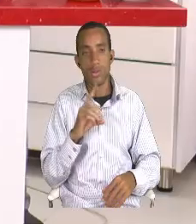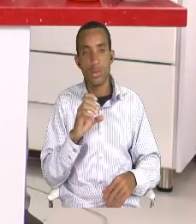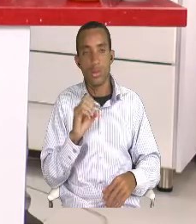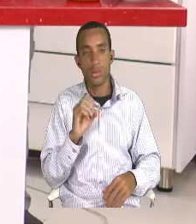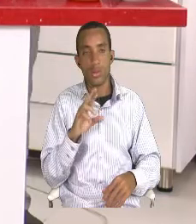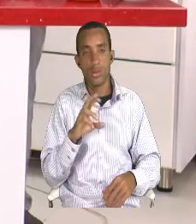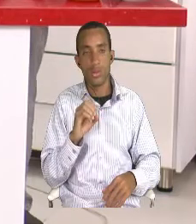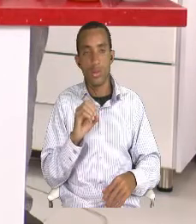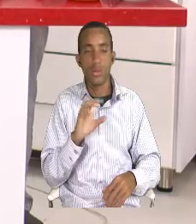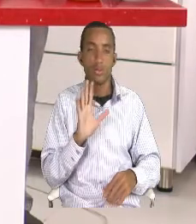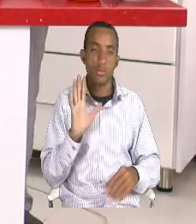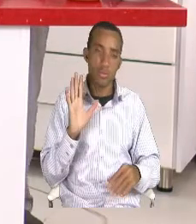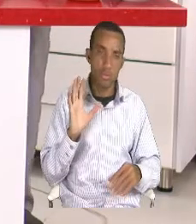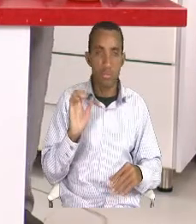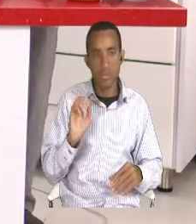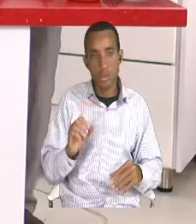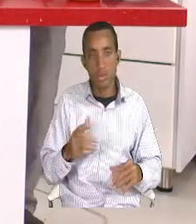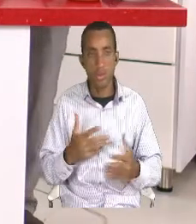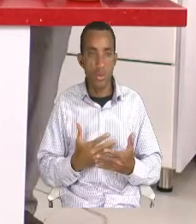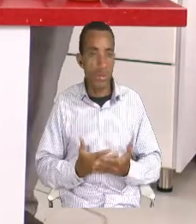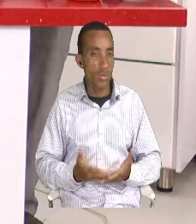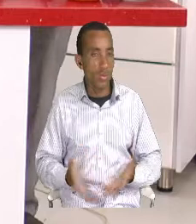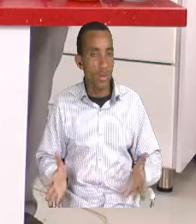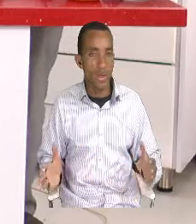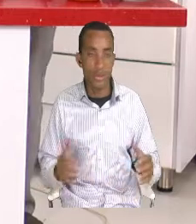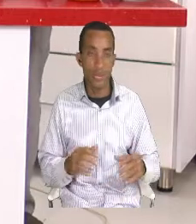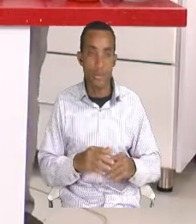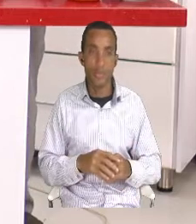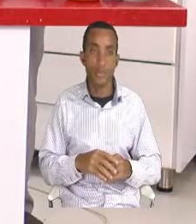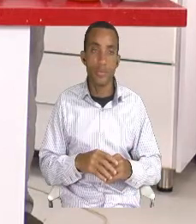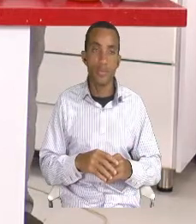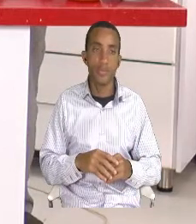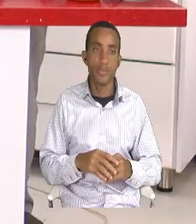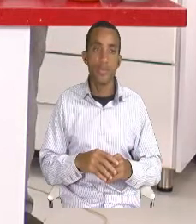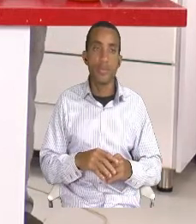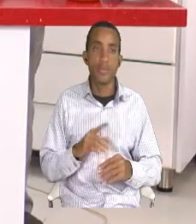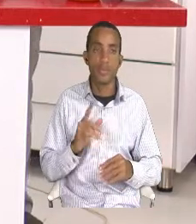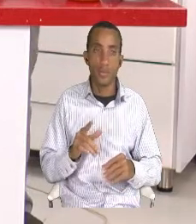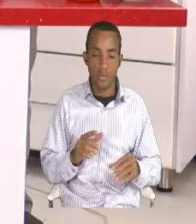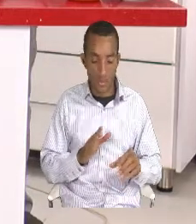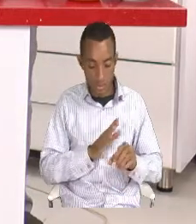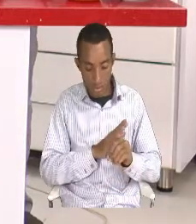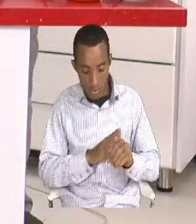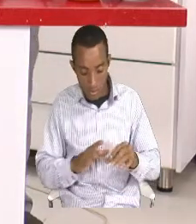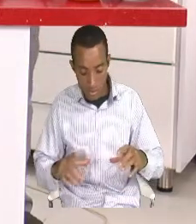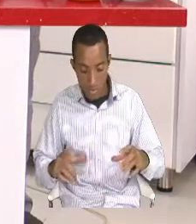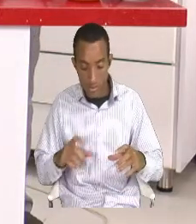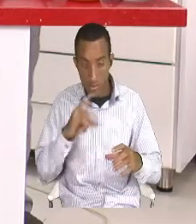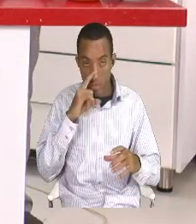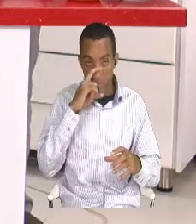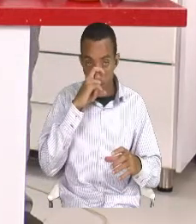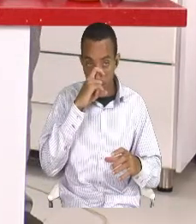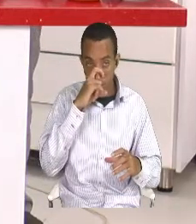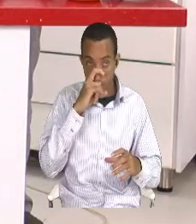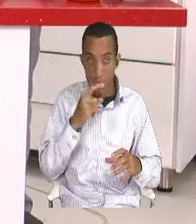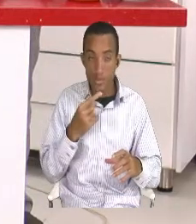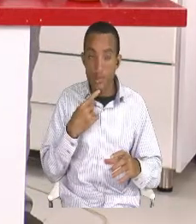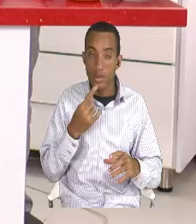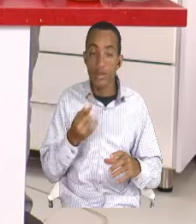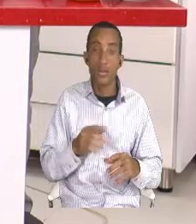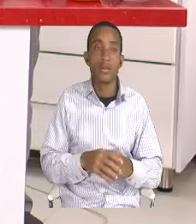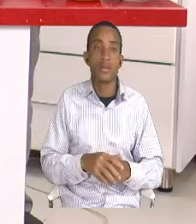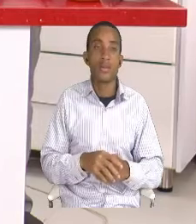Es muy versátil para toda clase de pasta. En este caso, la vamos a utilizar en el medallón envuelto en tocineta, como les decía. Es